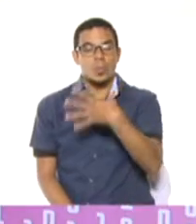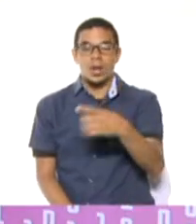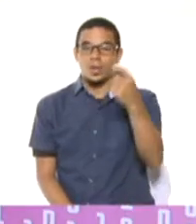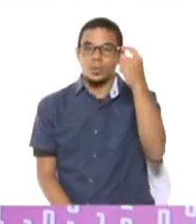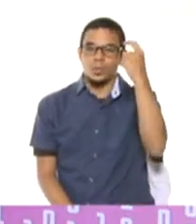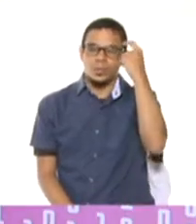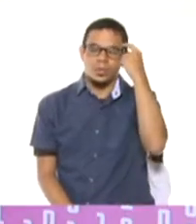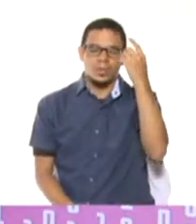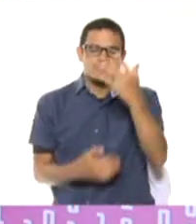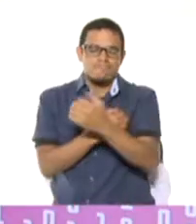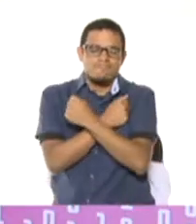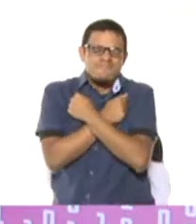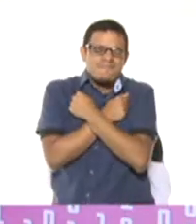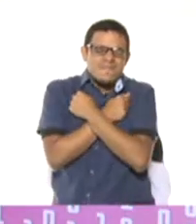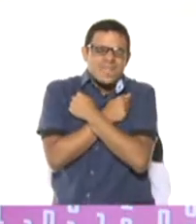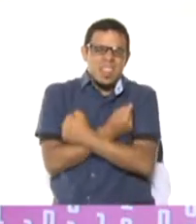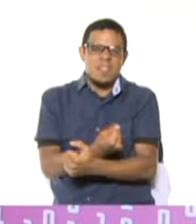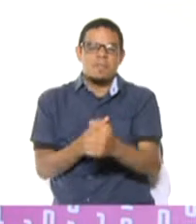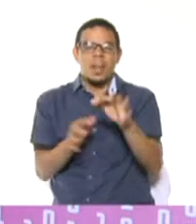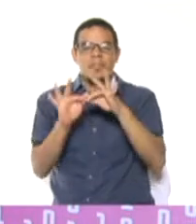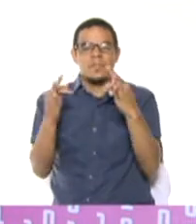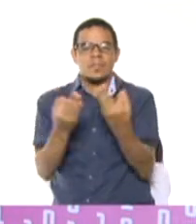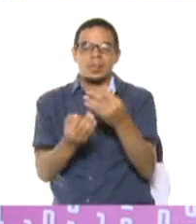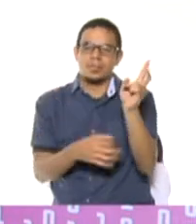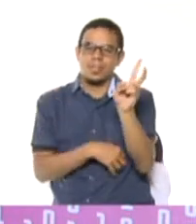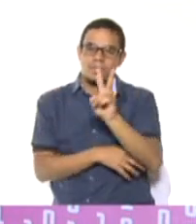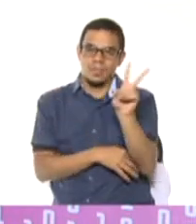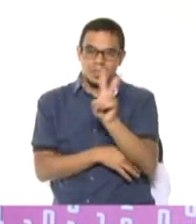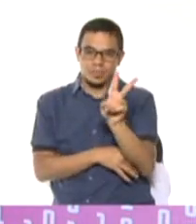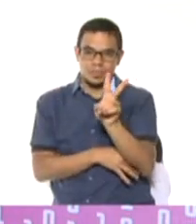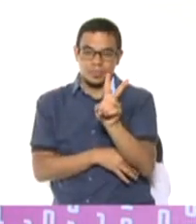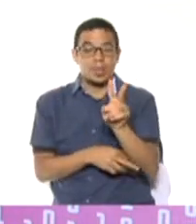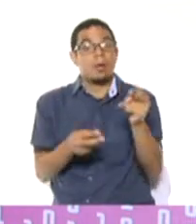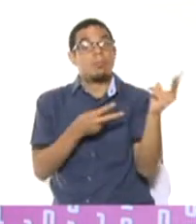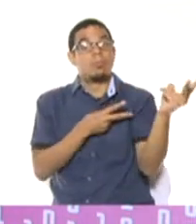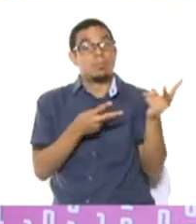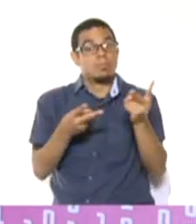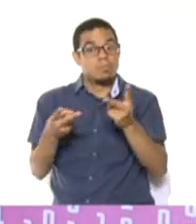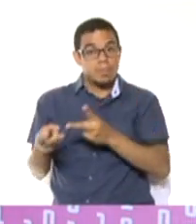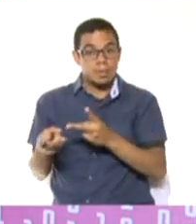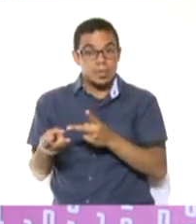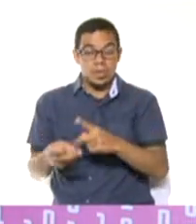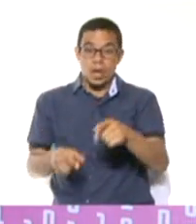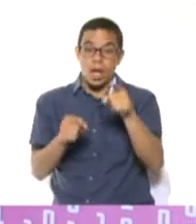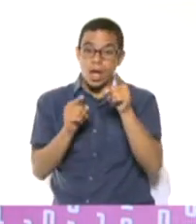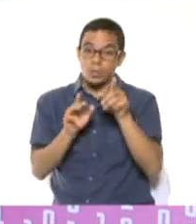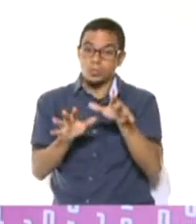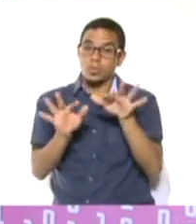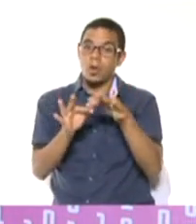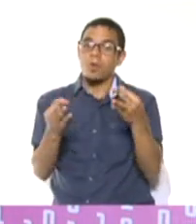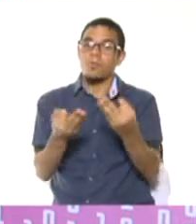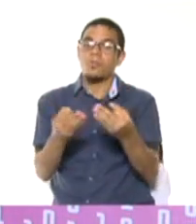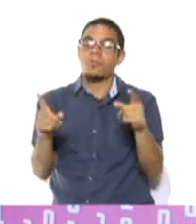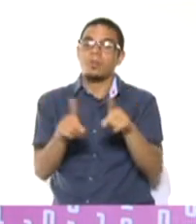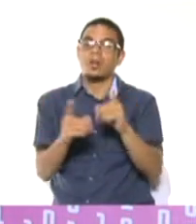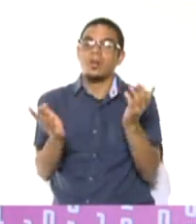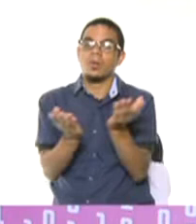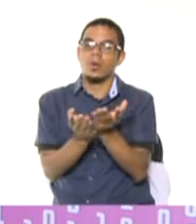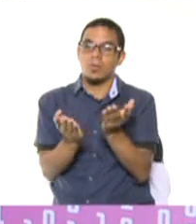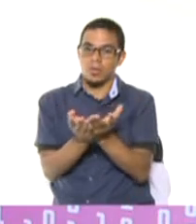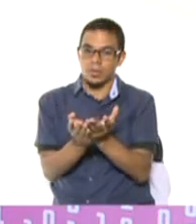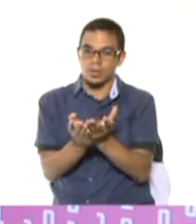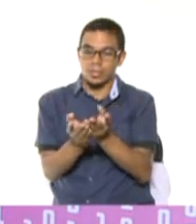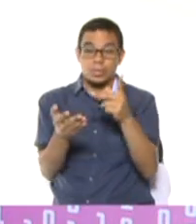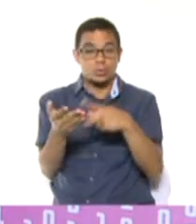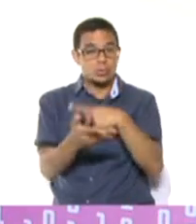buenos días, querida familia venezolana. Bienvenidos y bienvenidas a su programa favorito, Cada Familia